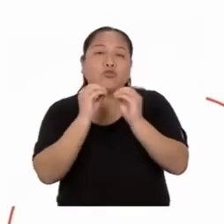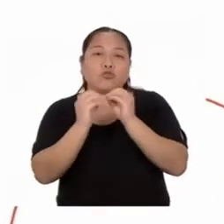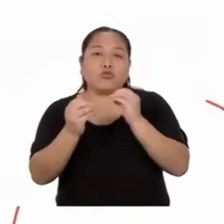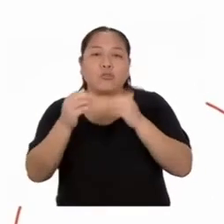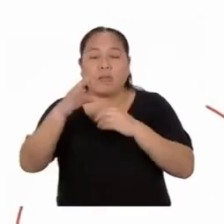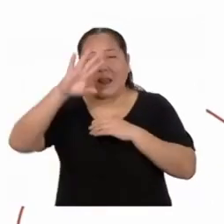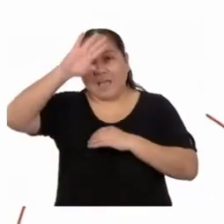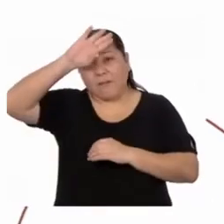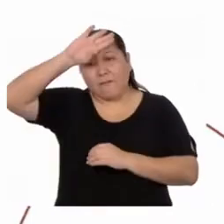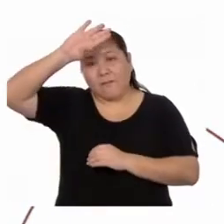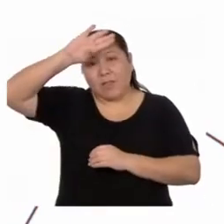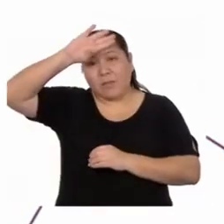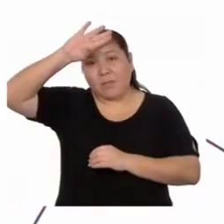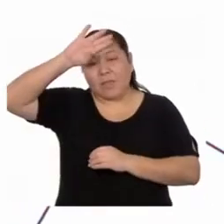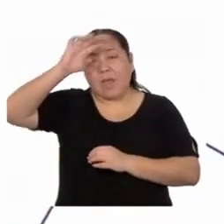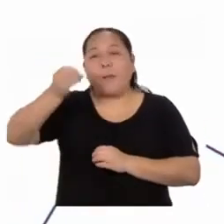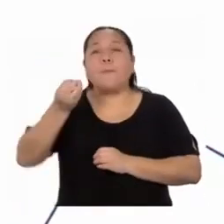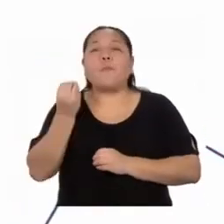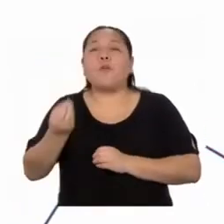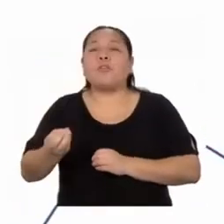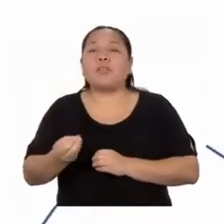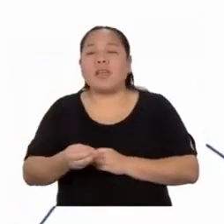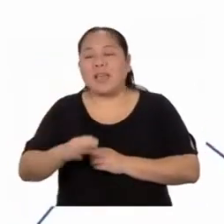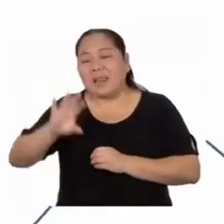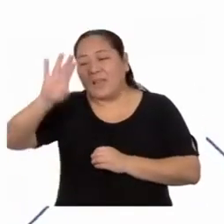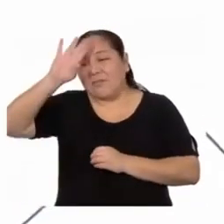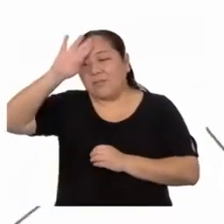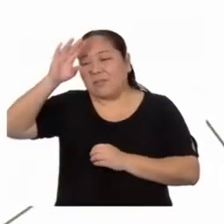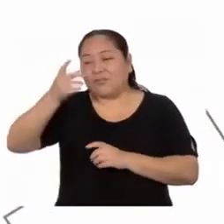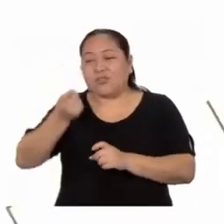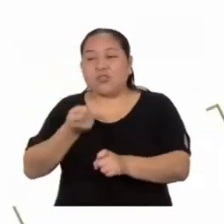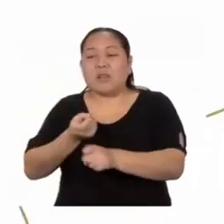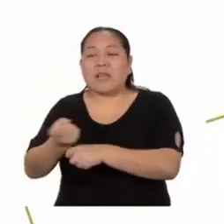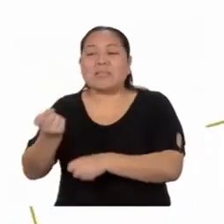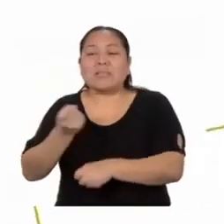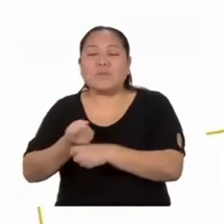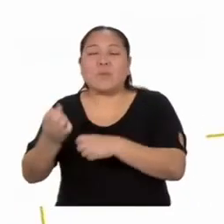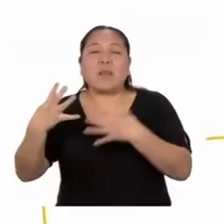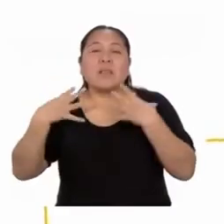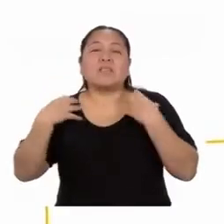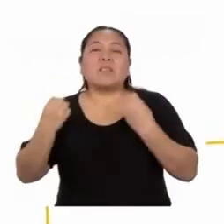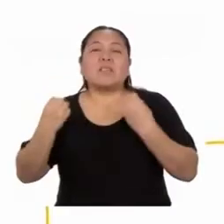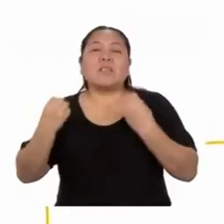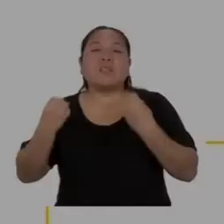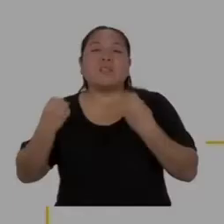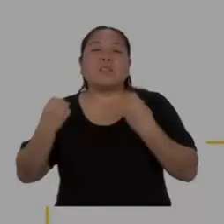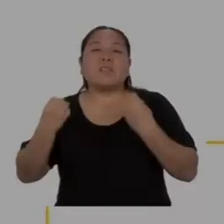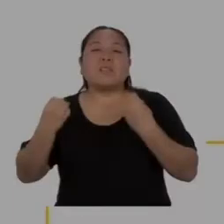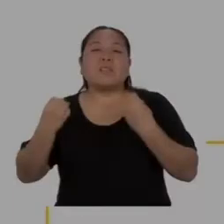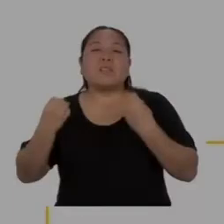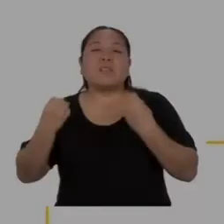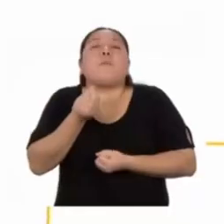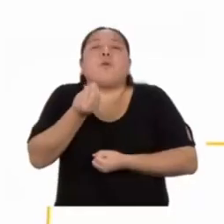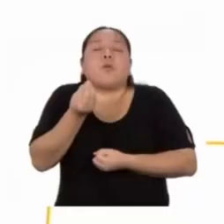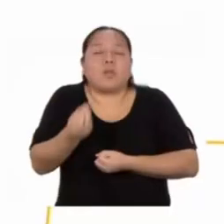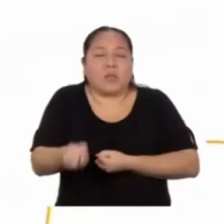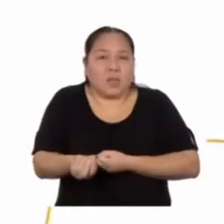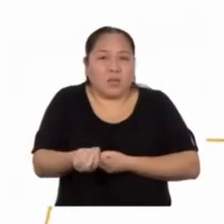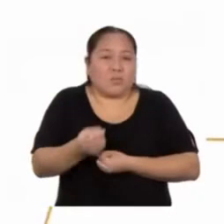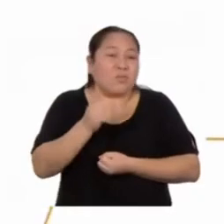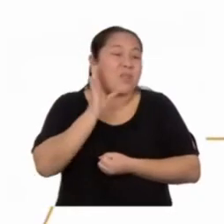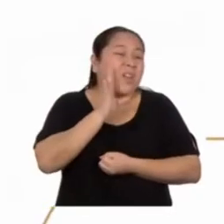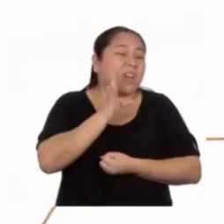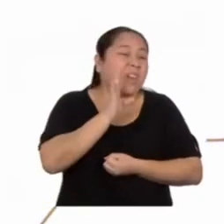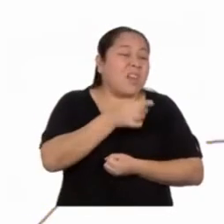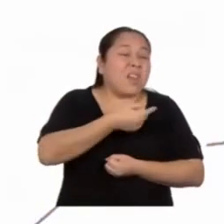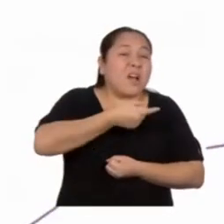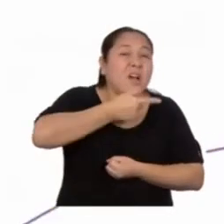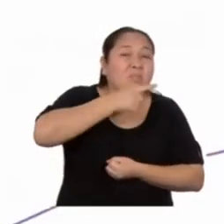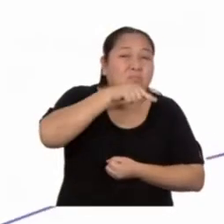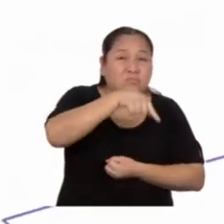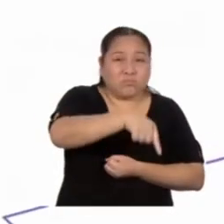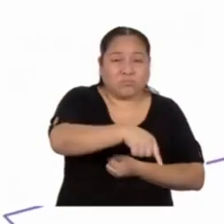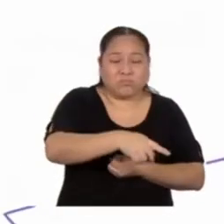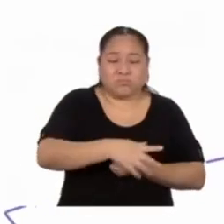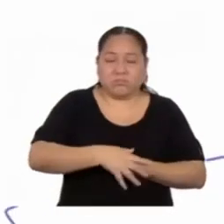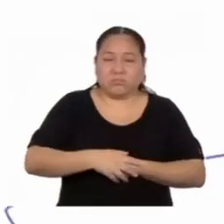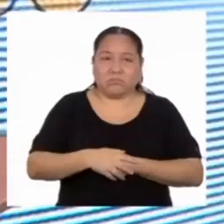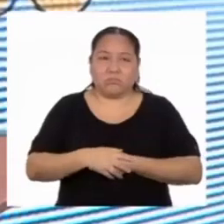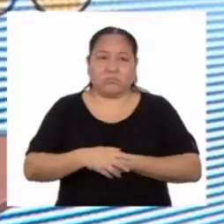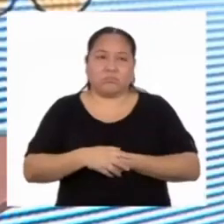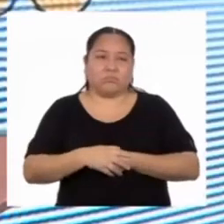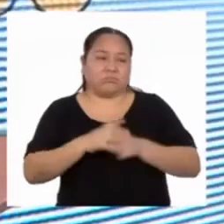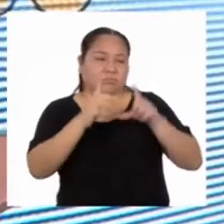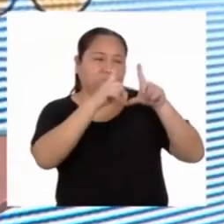de la tasa de afecciones a la salud causadas por la contaminación del agua. ¿De qué trata